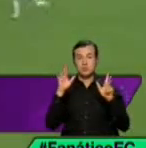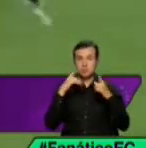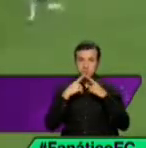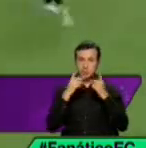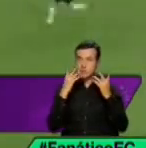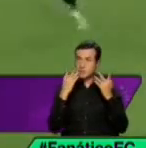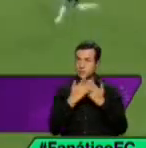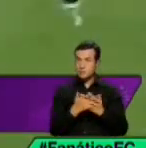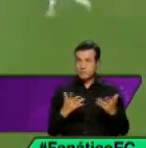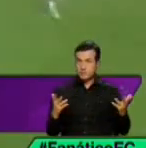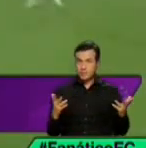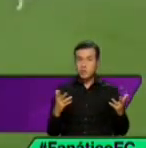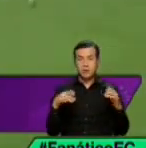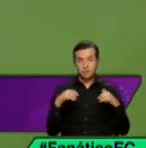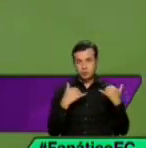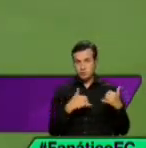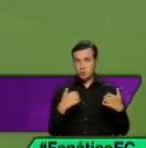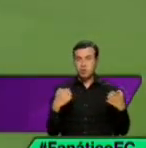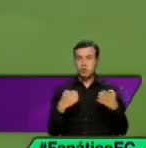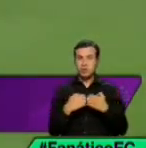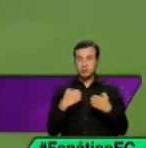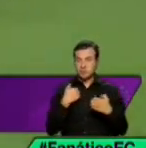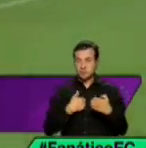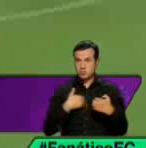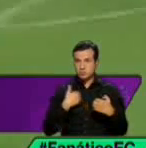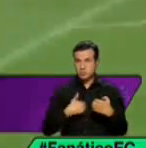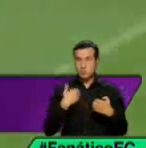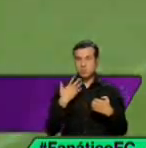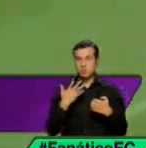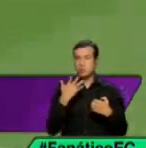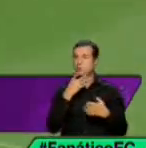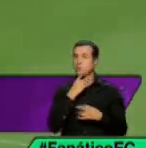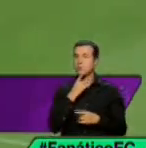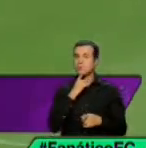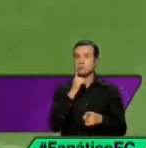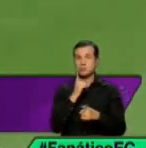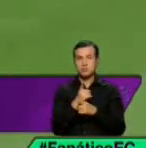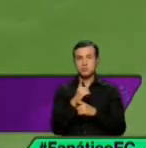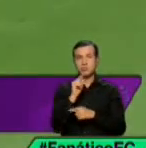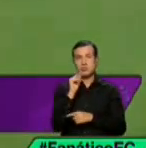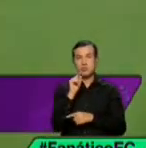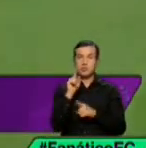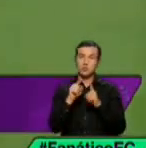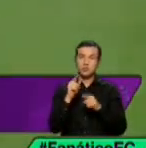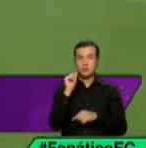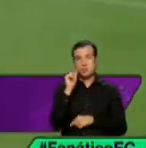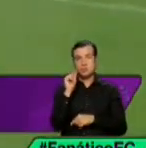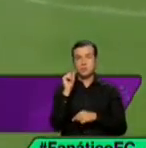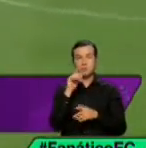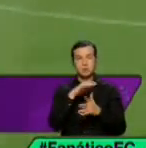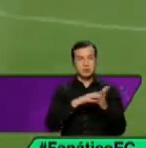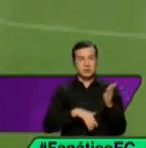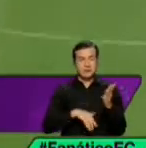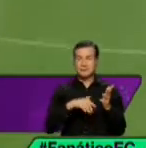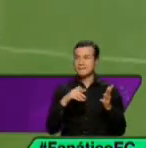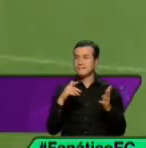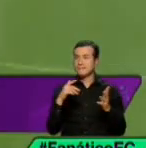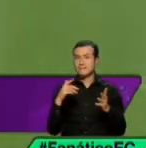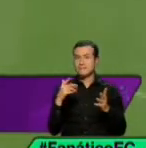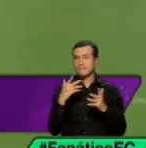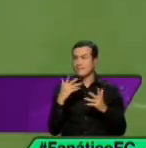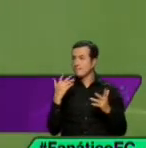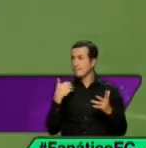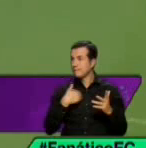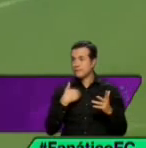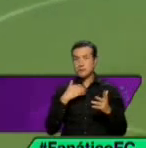su posición de jugar con el conjunto argentino porque se había armado una pequeña polémica entre el Barcelona y la albiceleste.